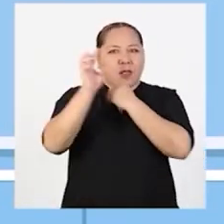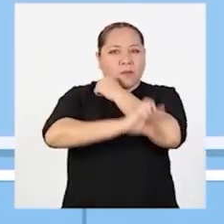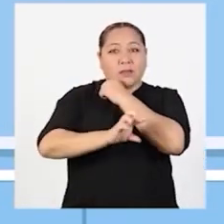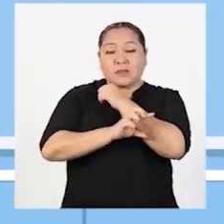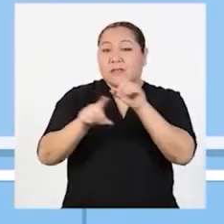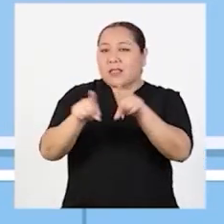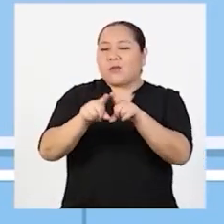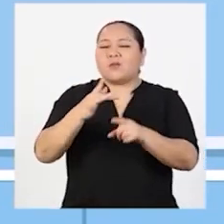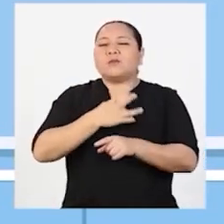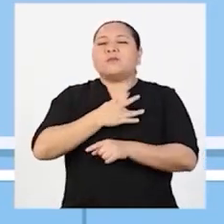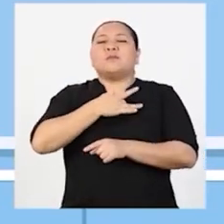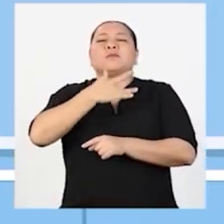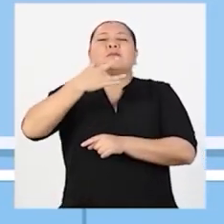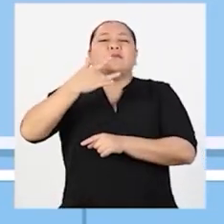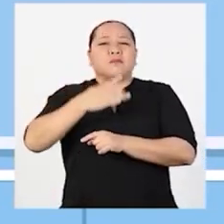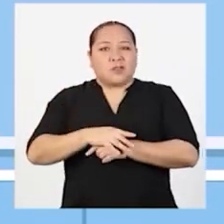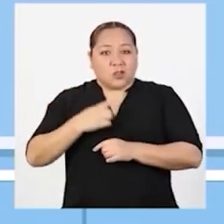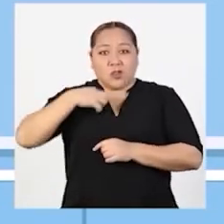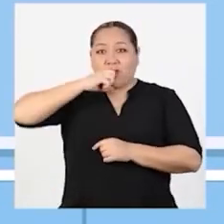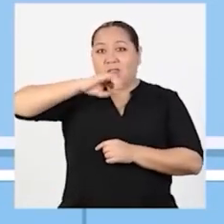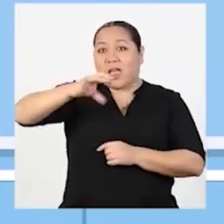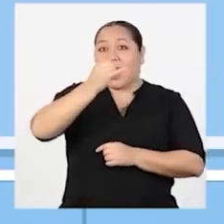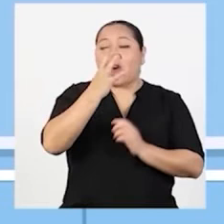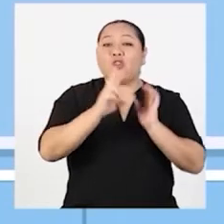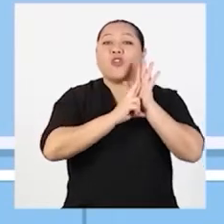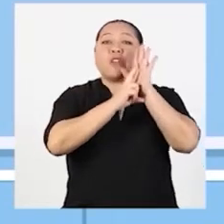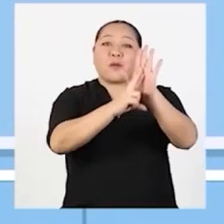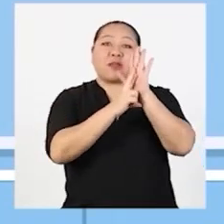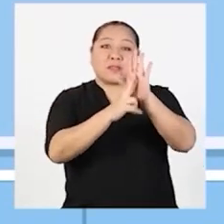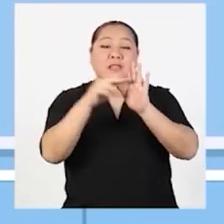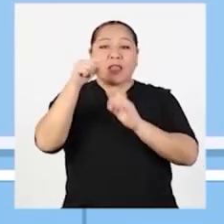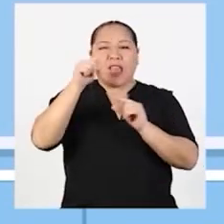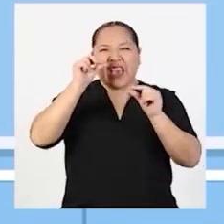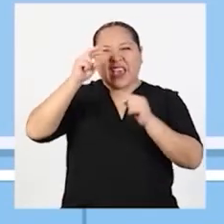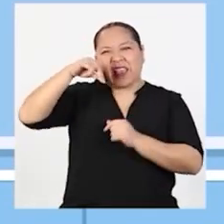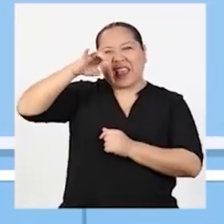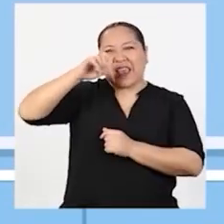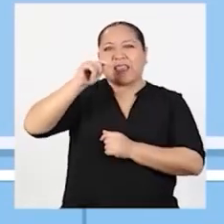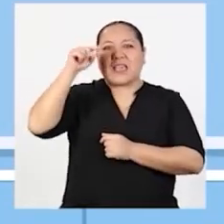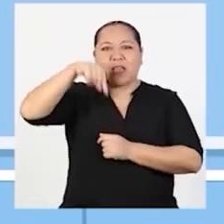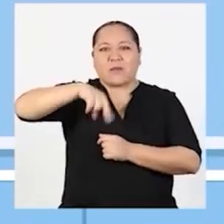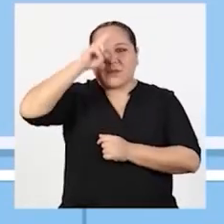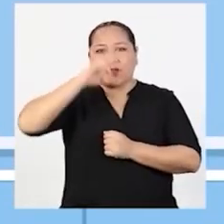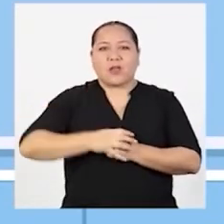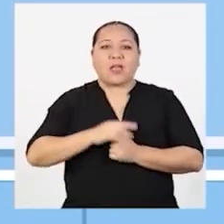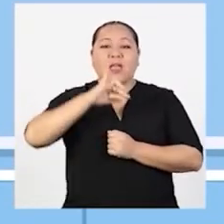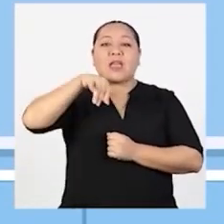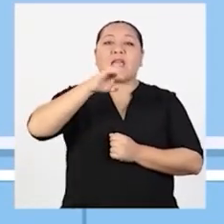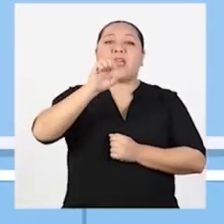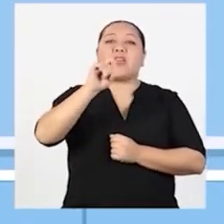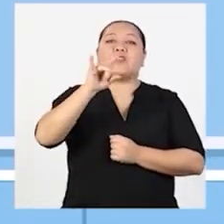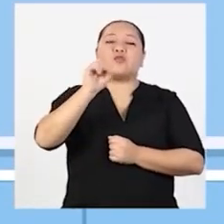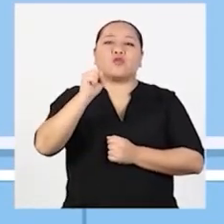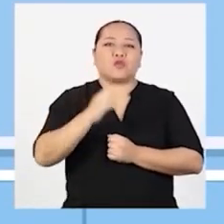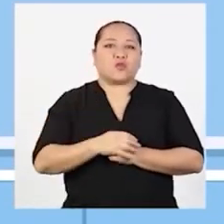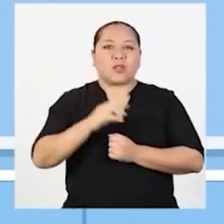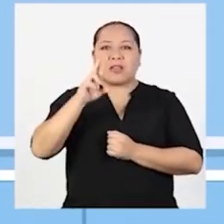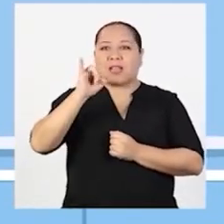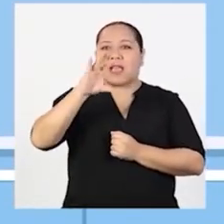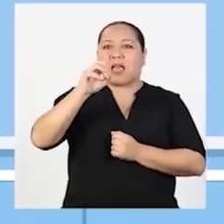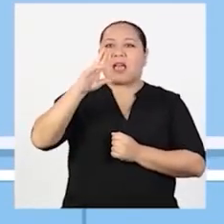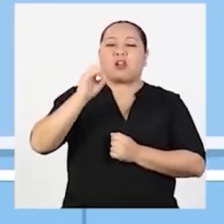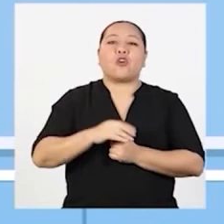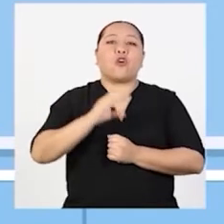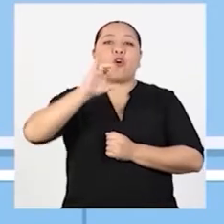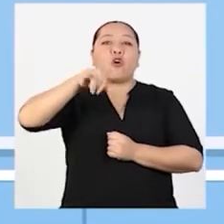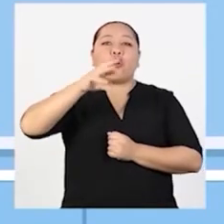el campo de la genética, ciencias biológicas y ciencias médicas, para sumar esfuerzos y contribuir con el desarrollo y calidad